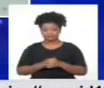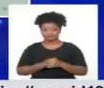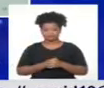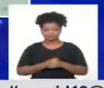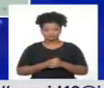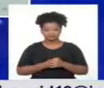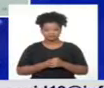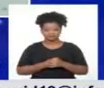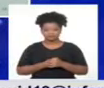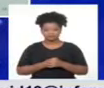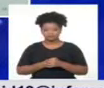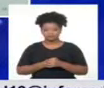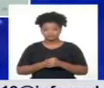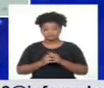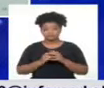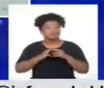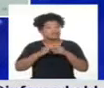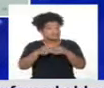Granma,